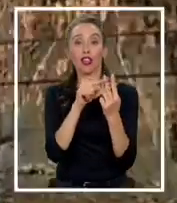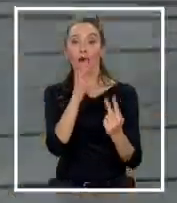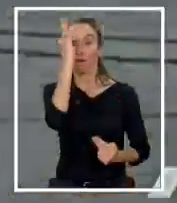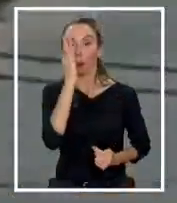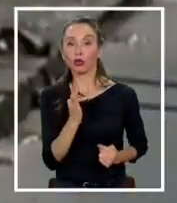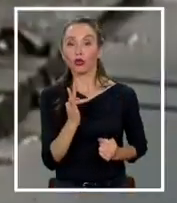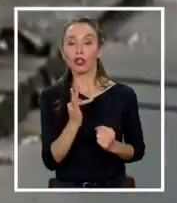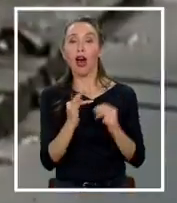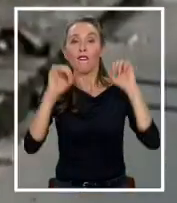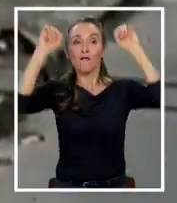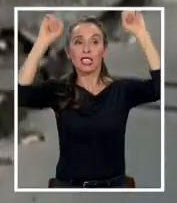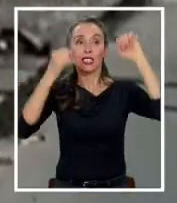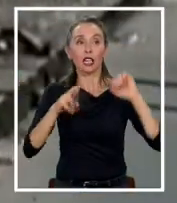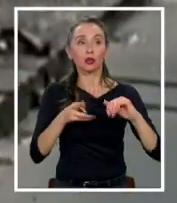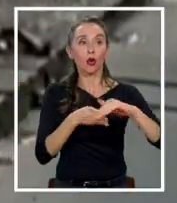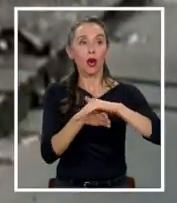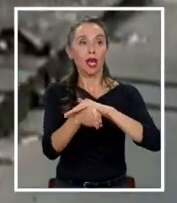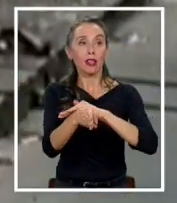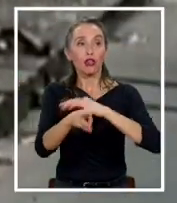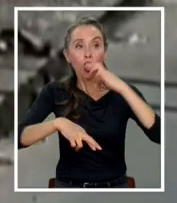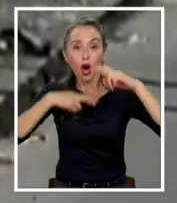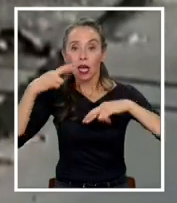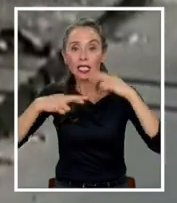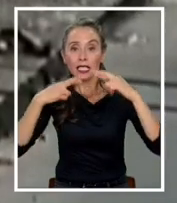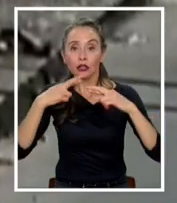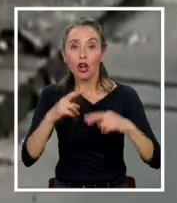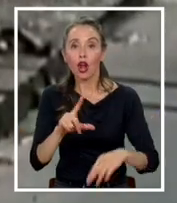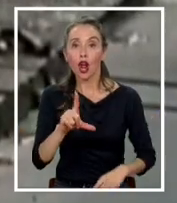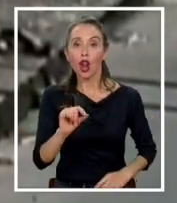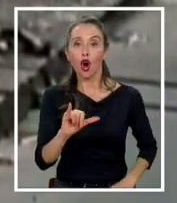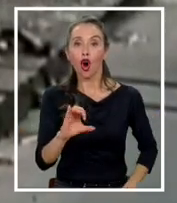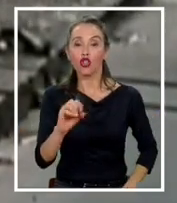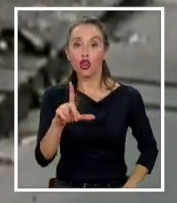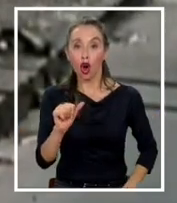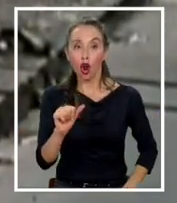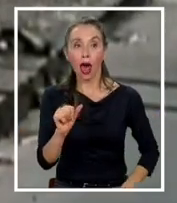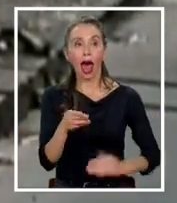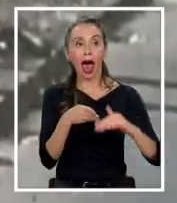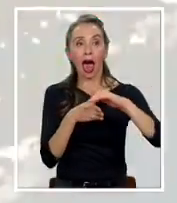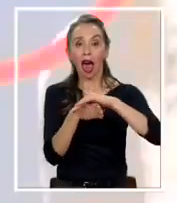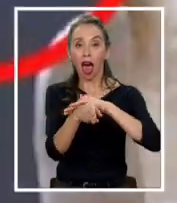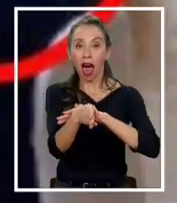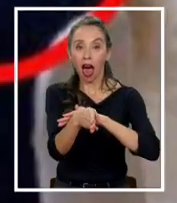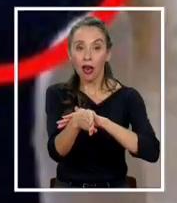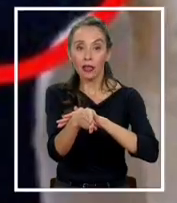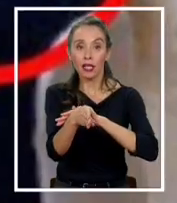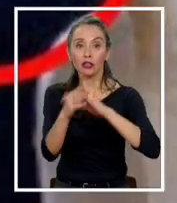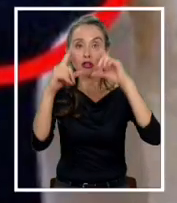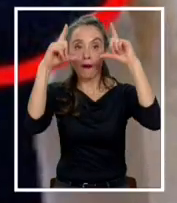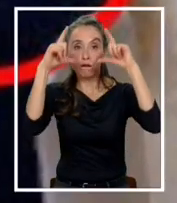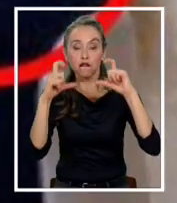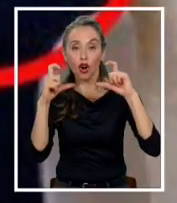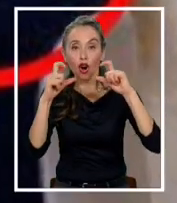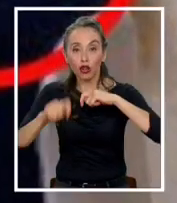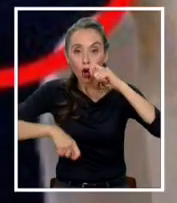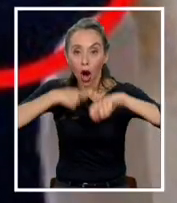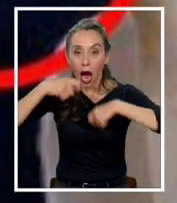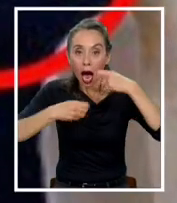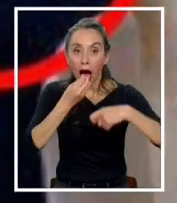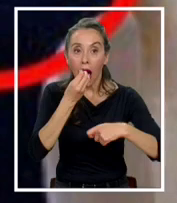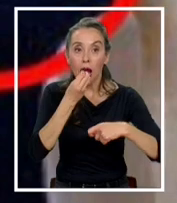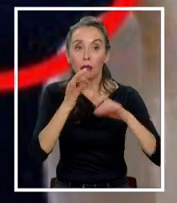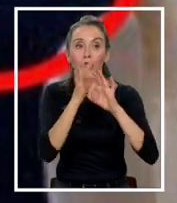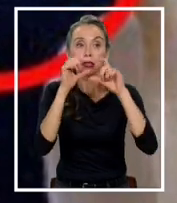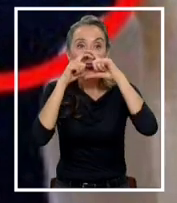de la Fiscalía Sur, ingresando al restaurante Loyola. Ya en el interior, fueron fotografiados durante el almuerzo,